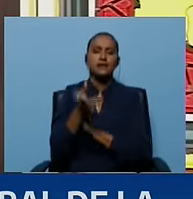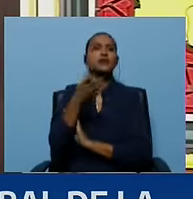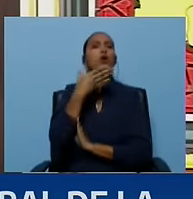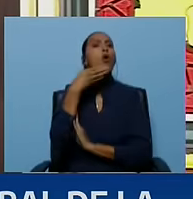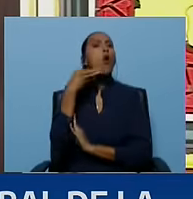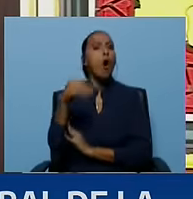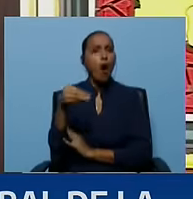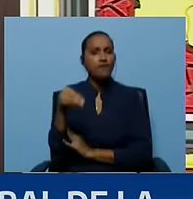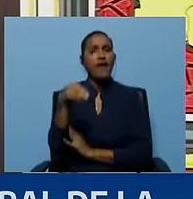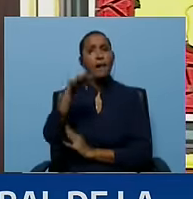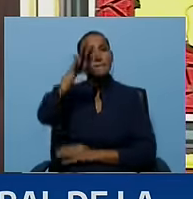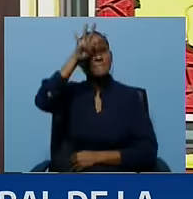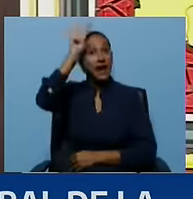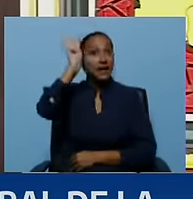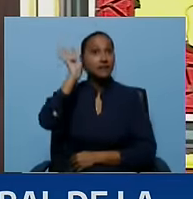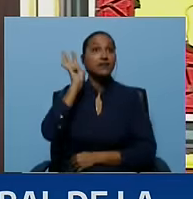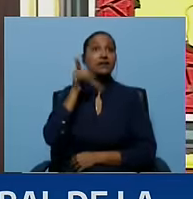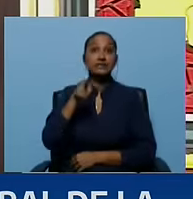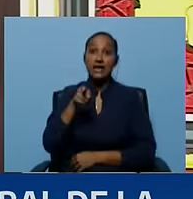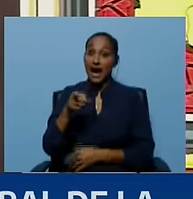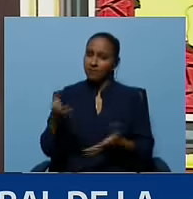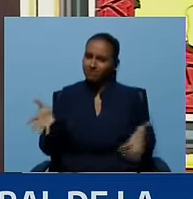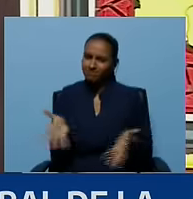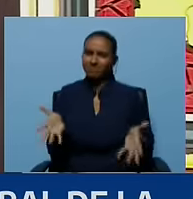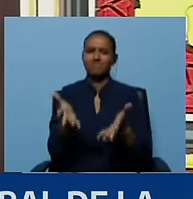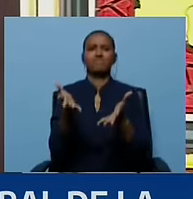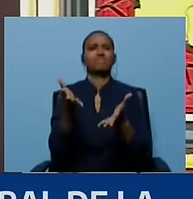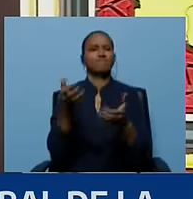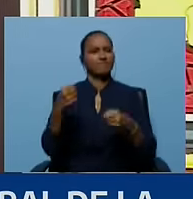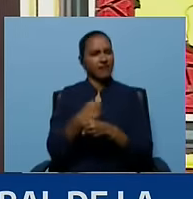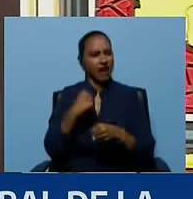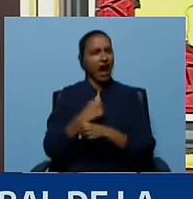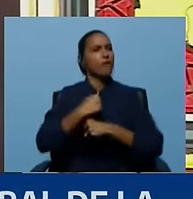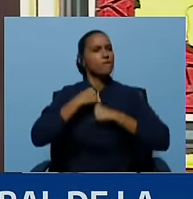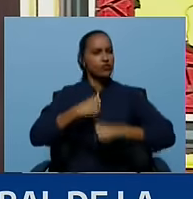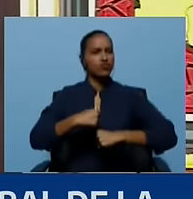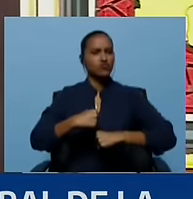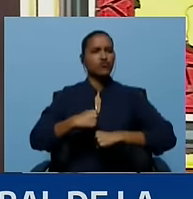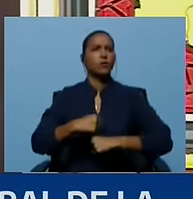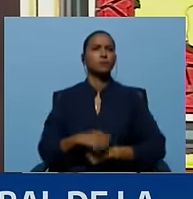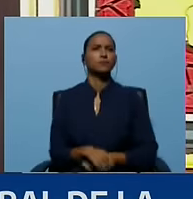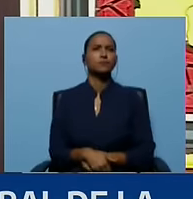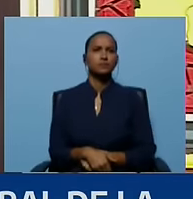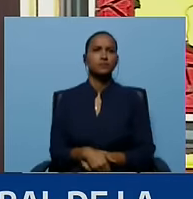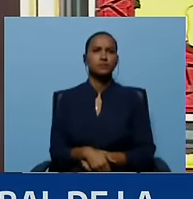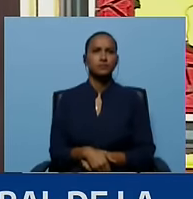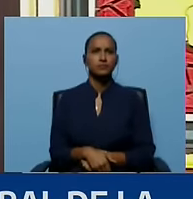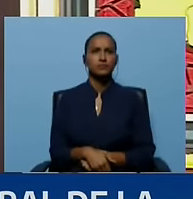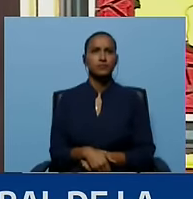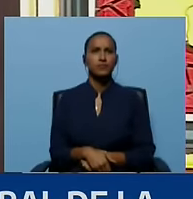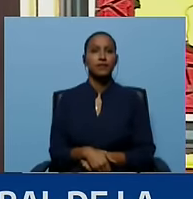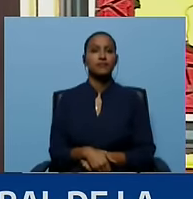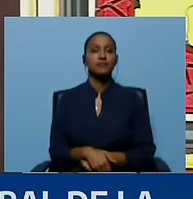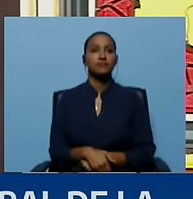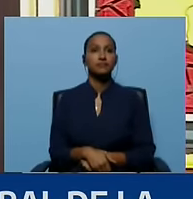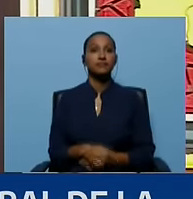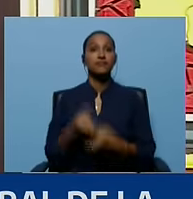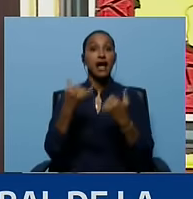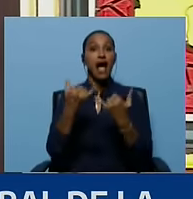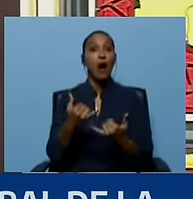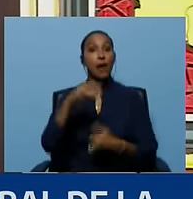también, ha echado el resto y irá a nuevas